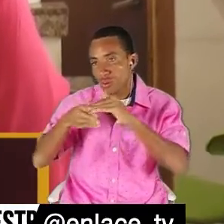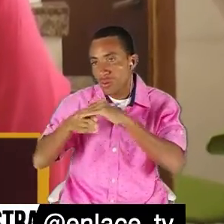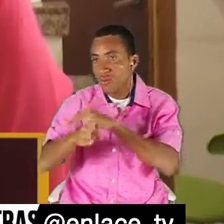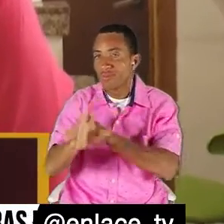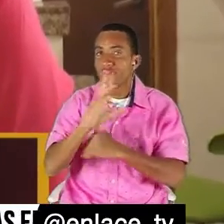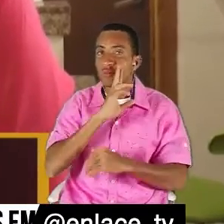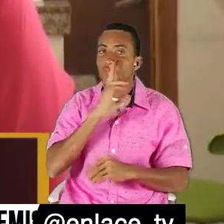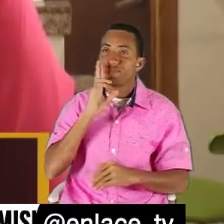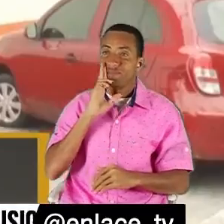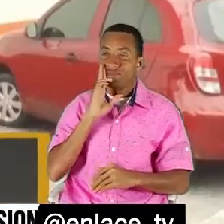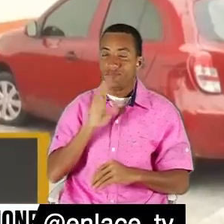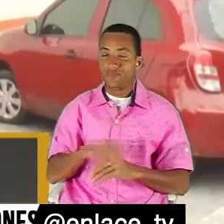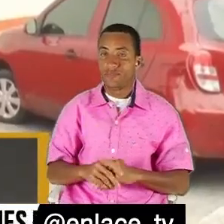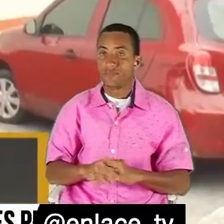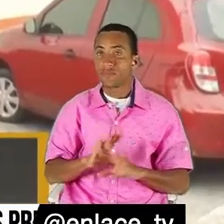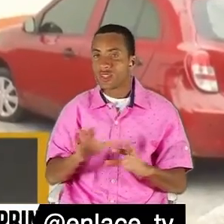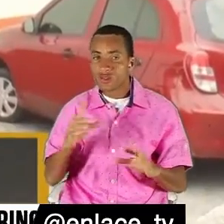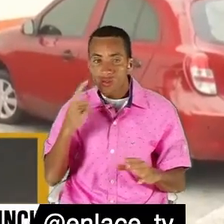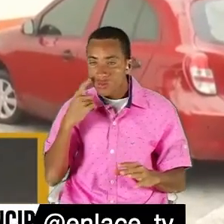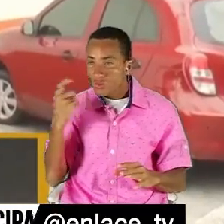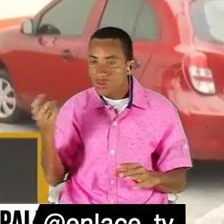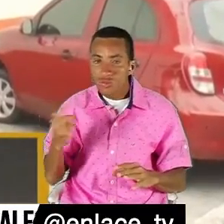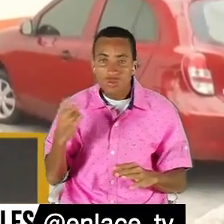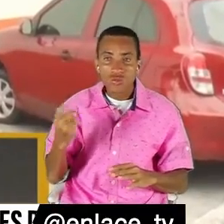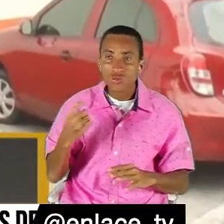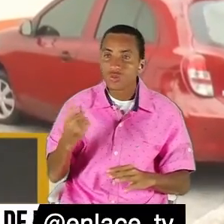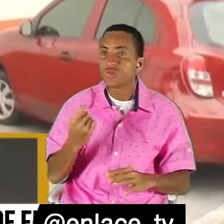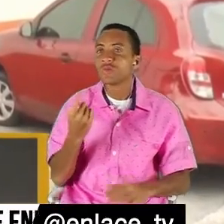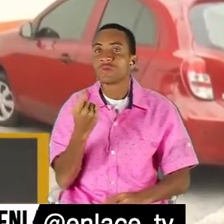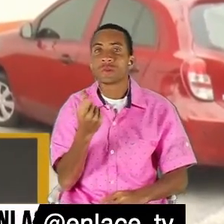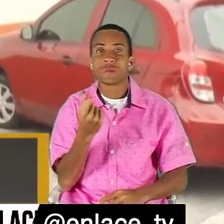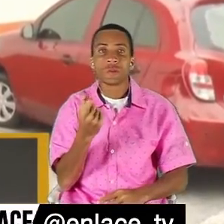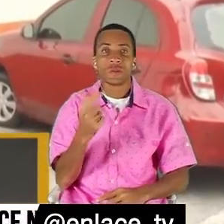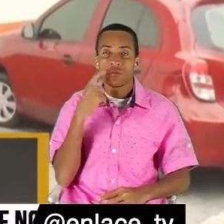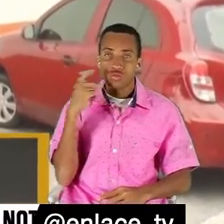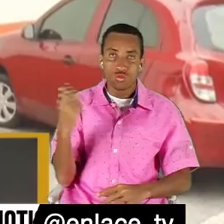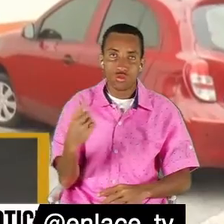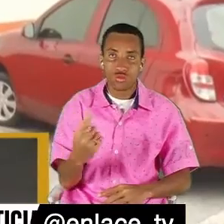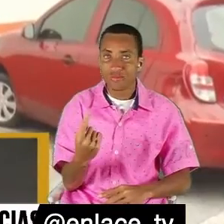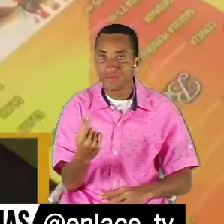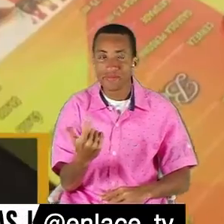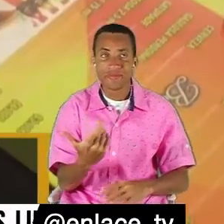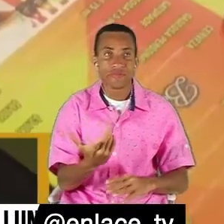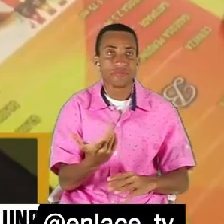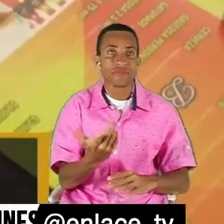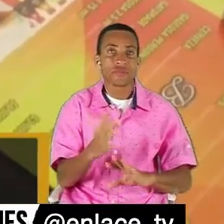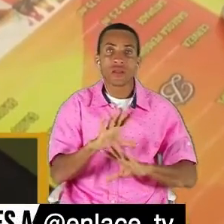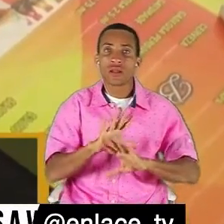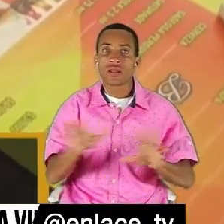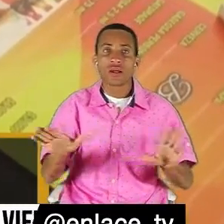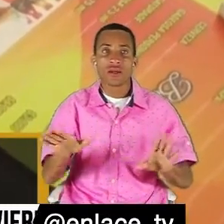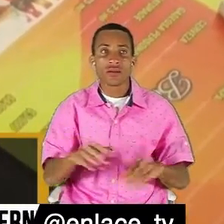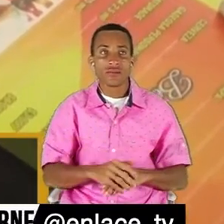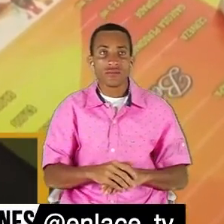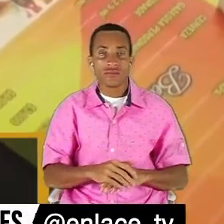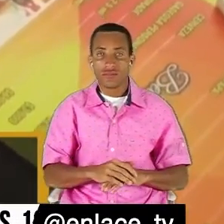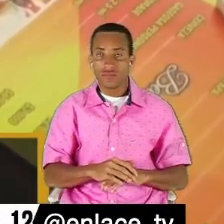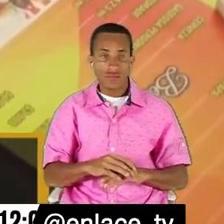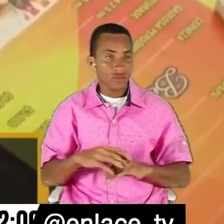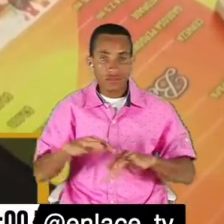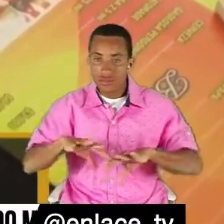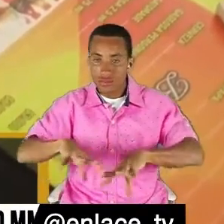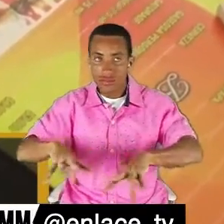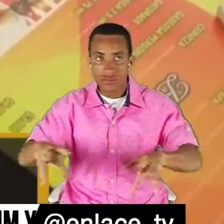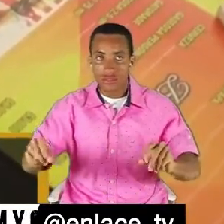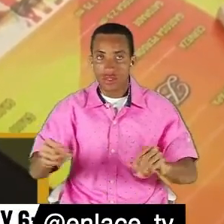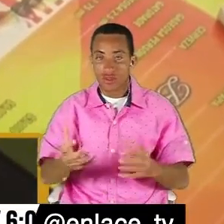establecimiento, buscando pues prácticamente dinero, porque no se llevaron más nada sino el dinero que estaba en